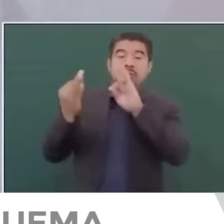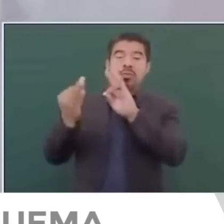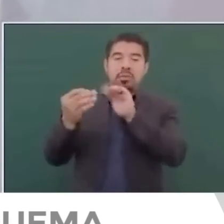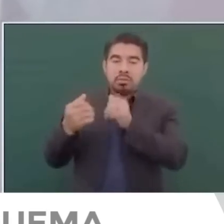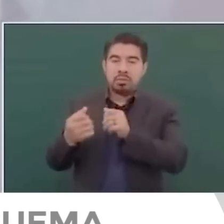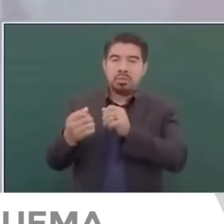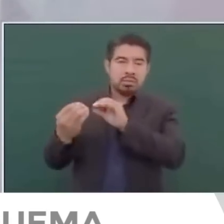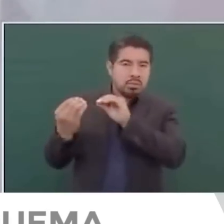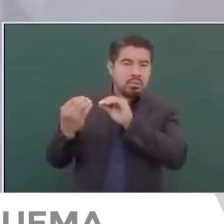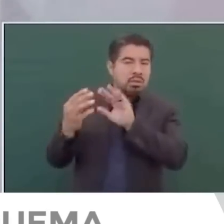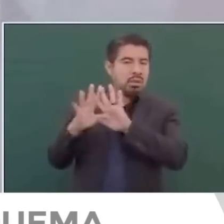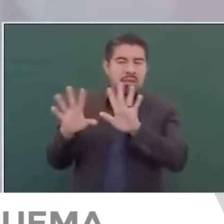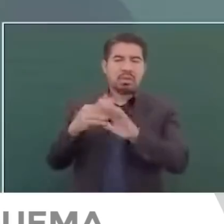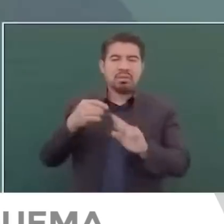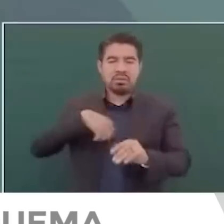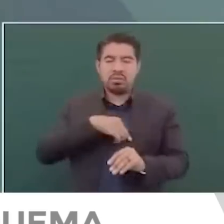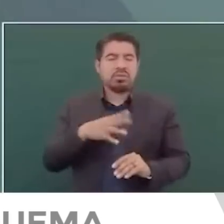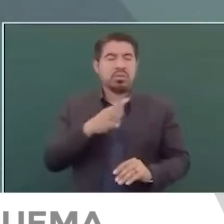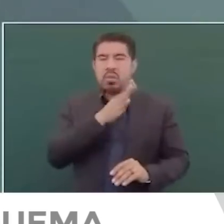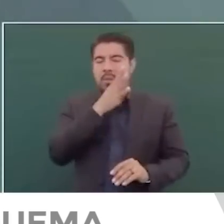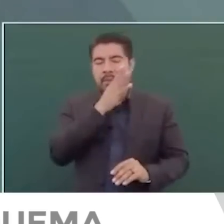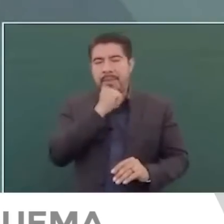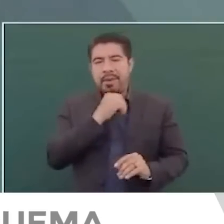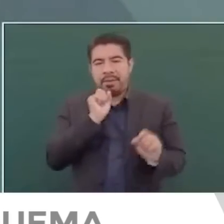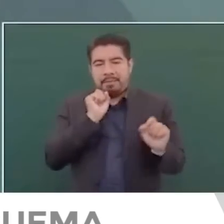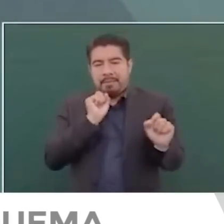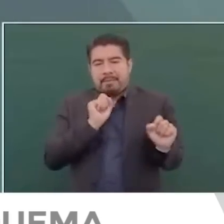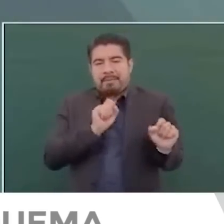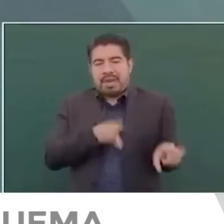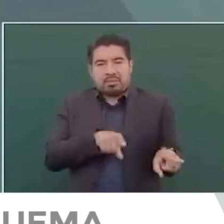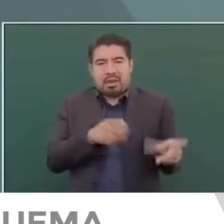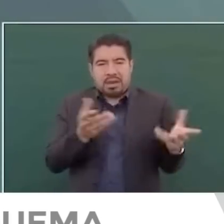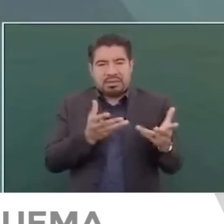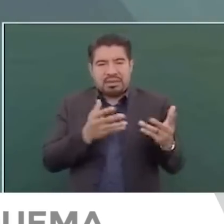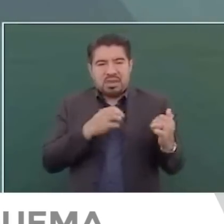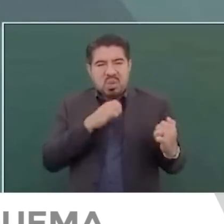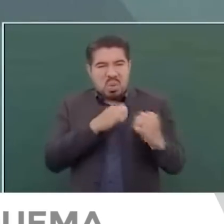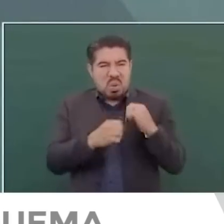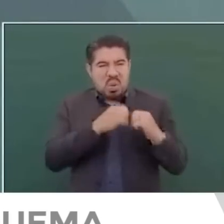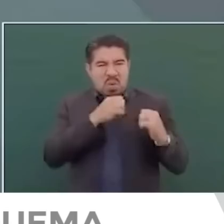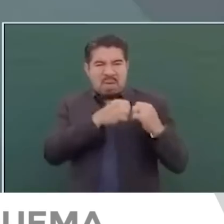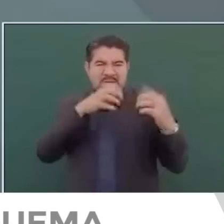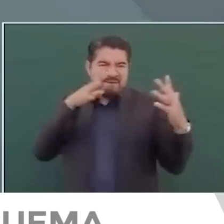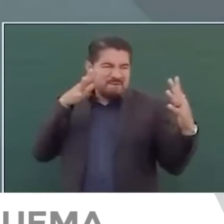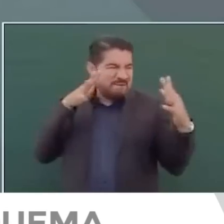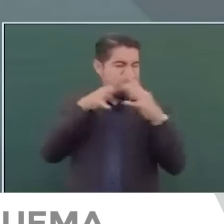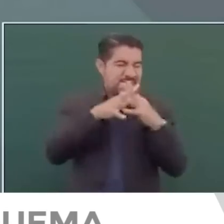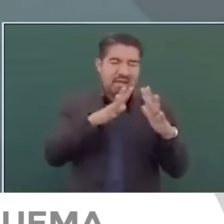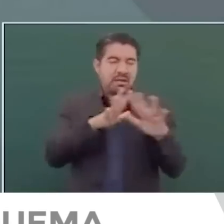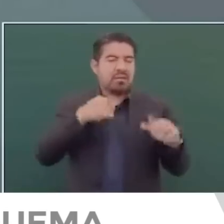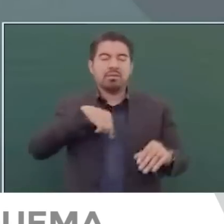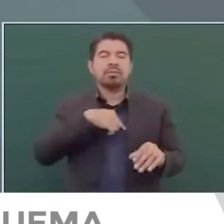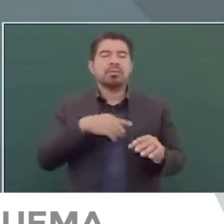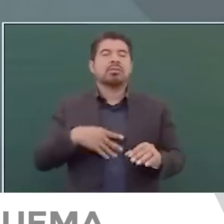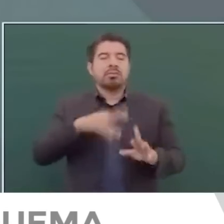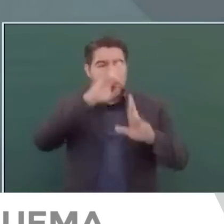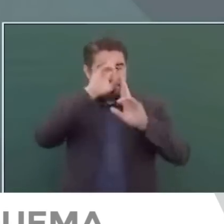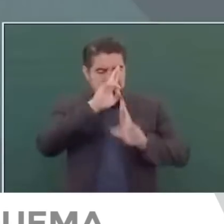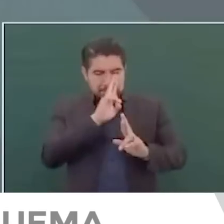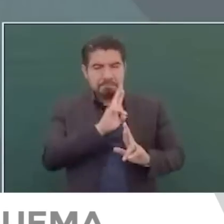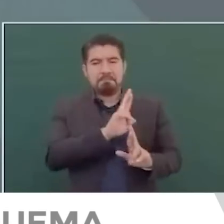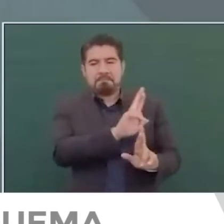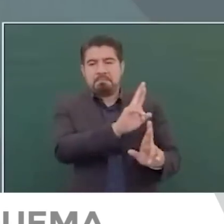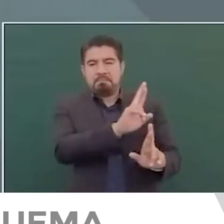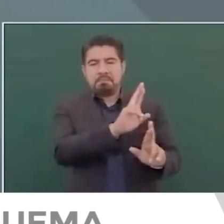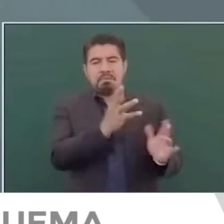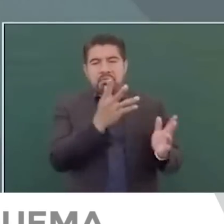y nosotros no podemos actuar de la misma manera Hay que ser respetuosos y